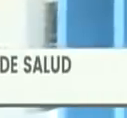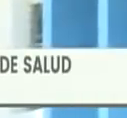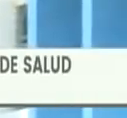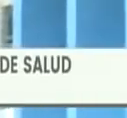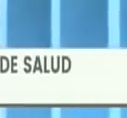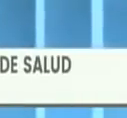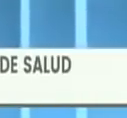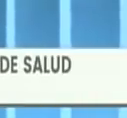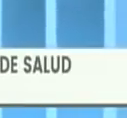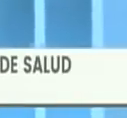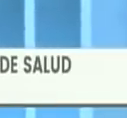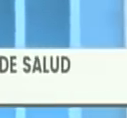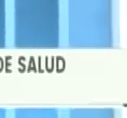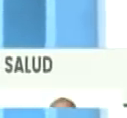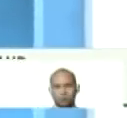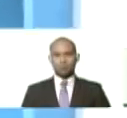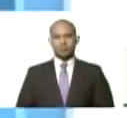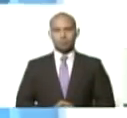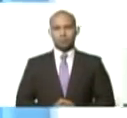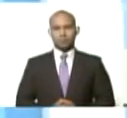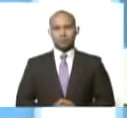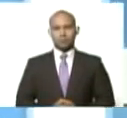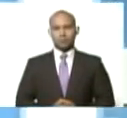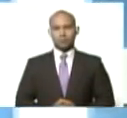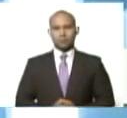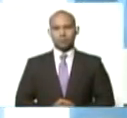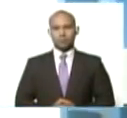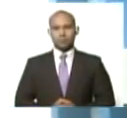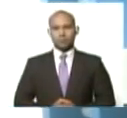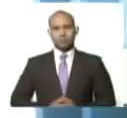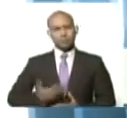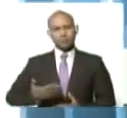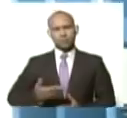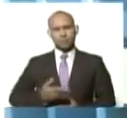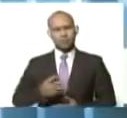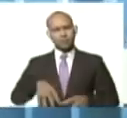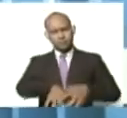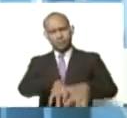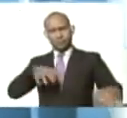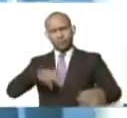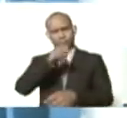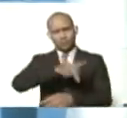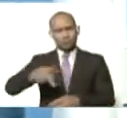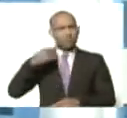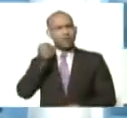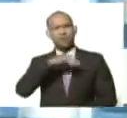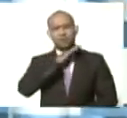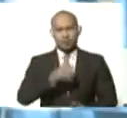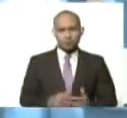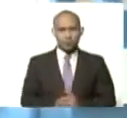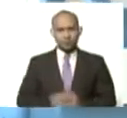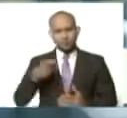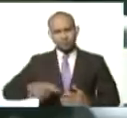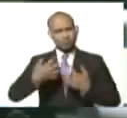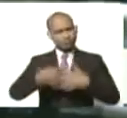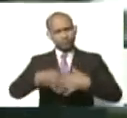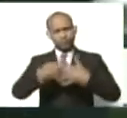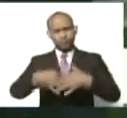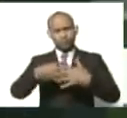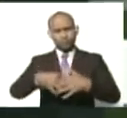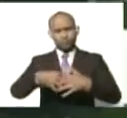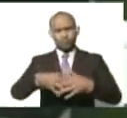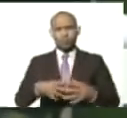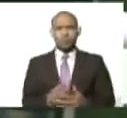los cupos si fuese necesario cuando tengamos la mayor incremento de pacientes. Es una planta de tratamiento que nos